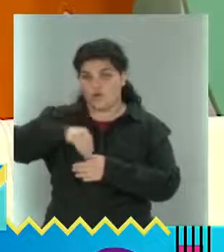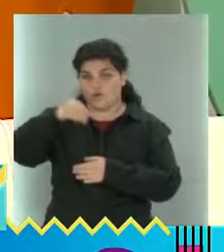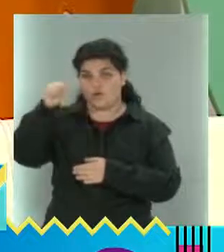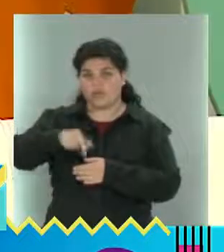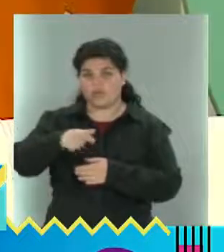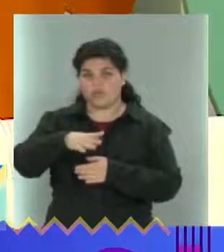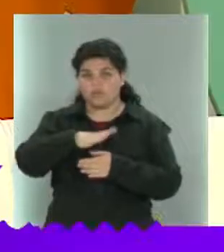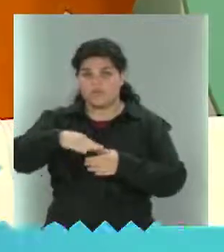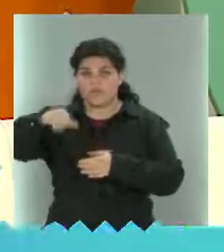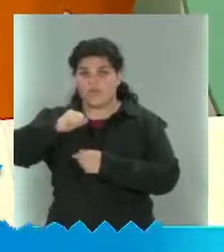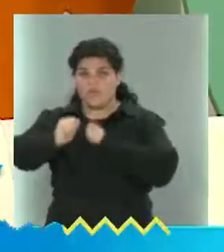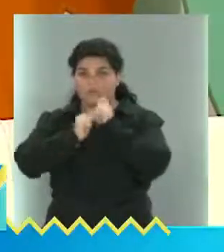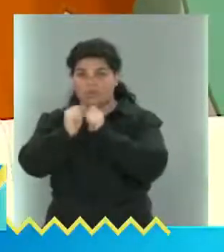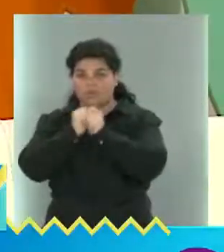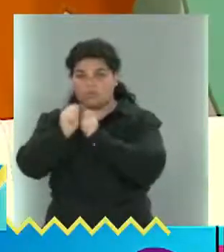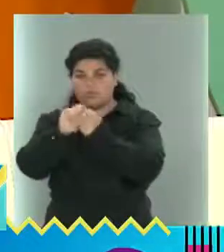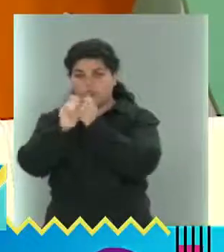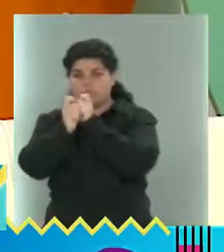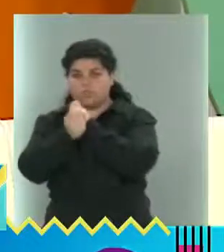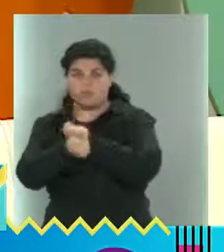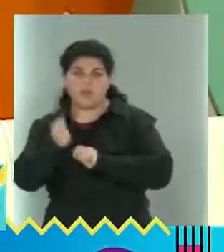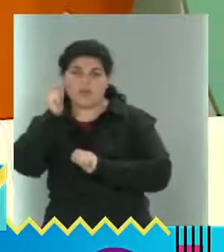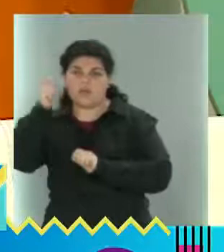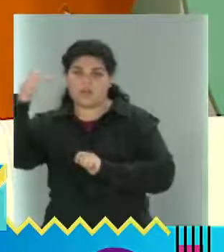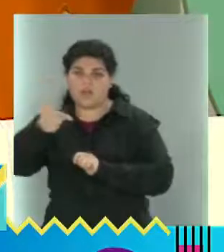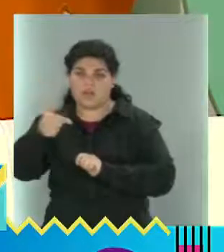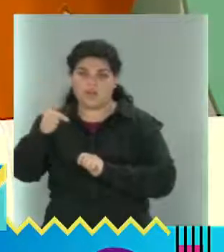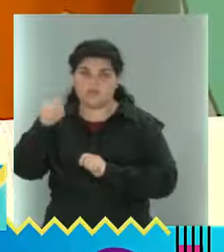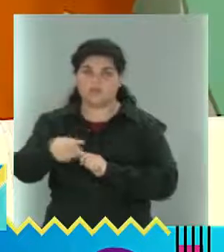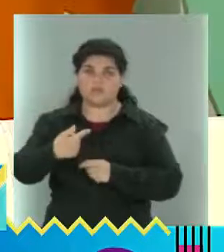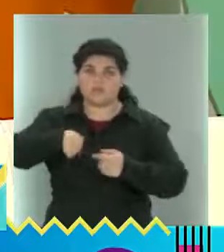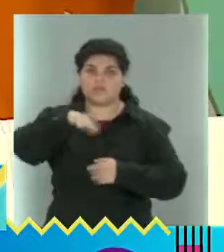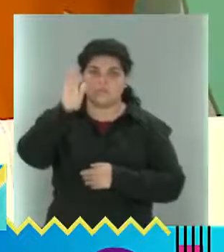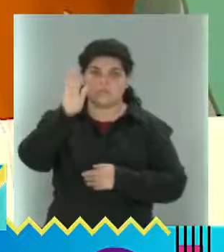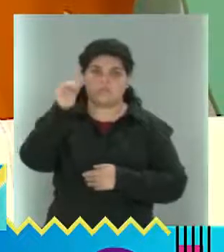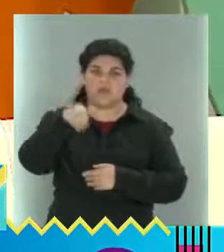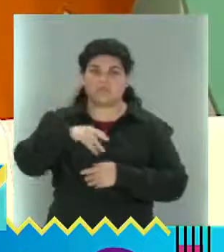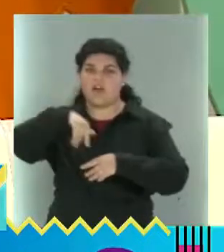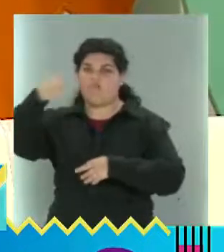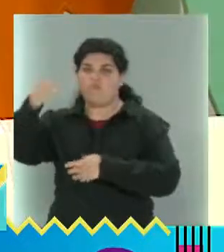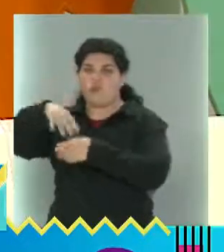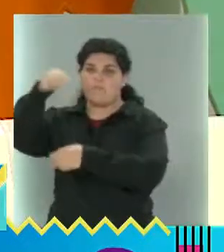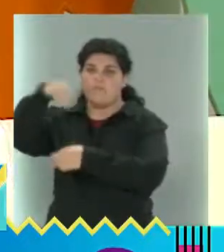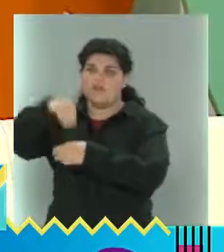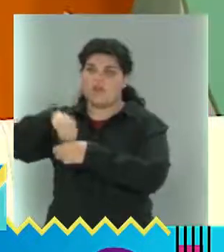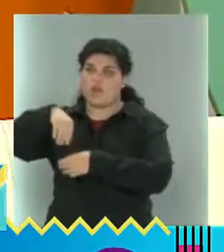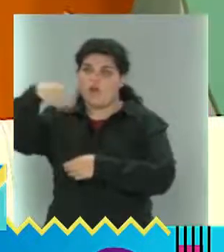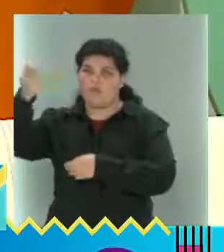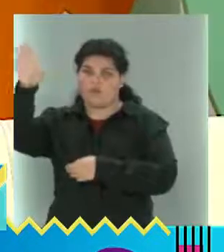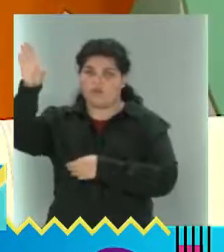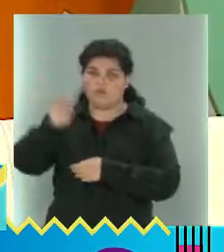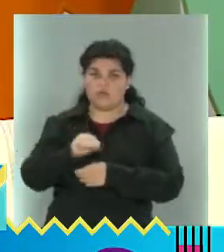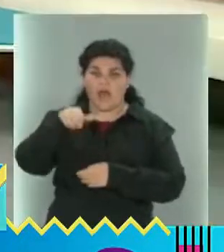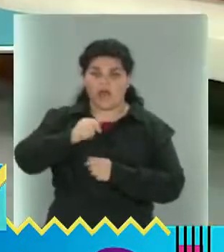para transformarse en combustible, cada vez es mayor la composición del crudo que viene de afuera. Entonces bajamos la